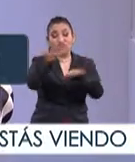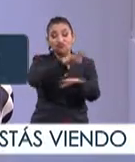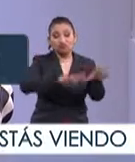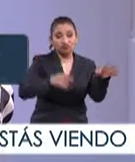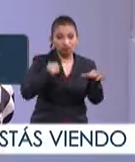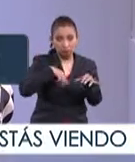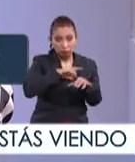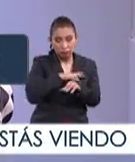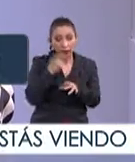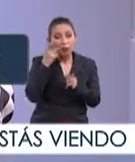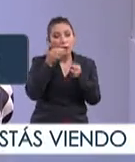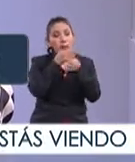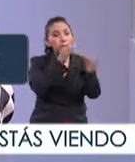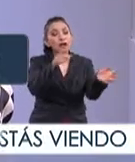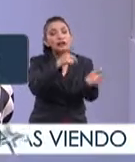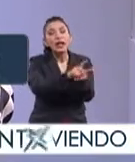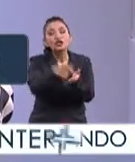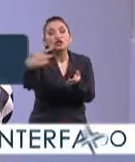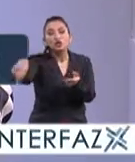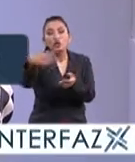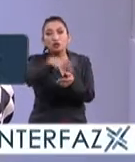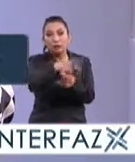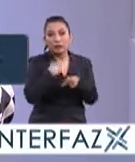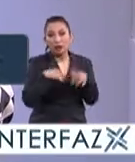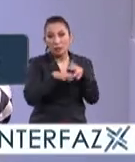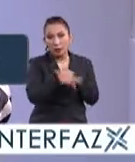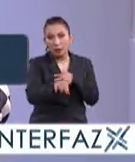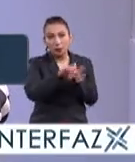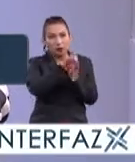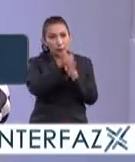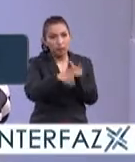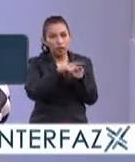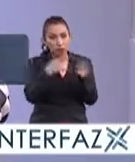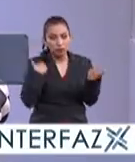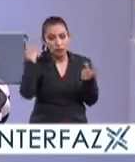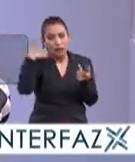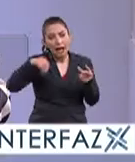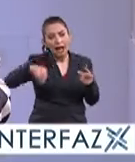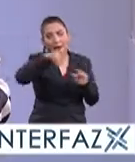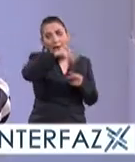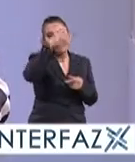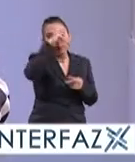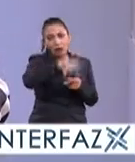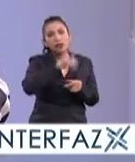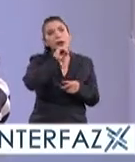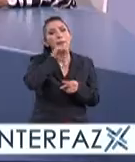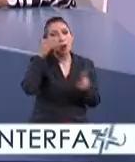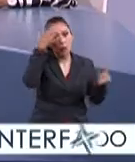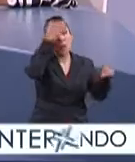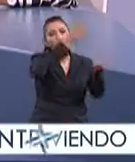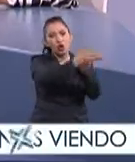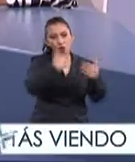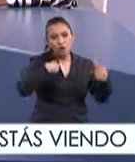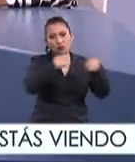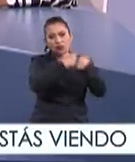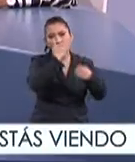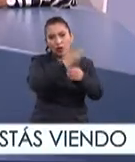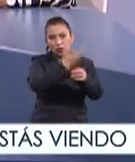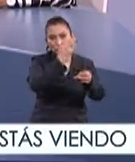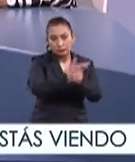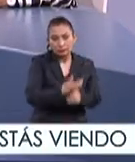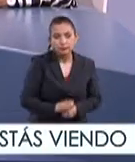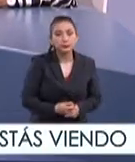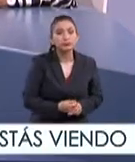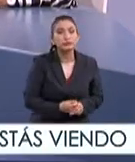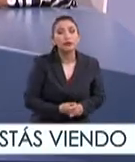tratamos de transmitir los derechos fundamentales del migrante, ya sea en su recorrido por México, así también cuando se acerquen a la frontera con Estados